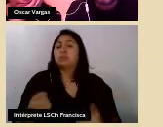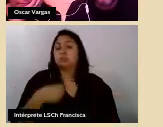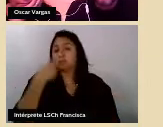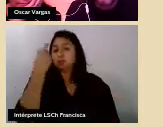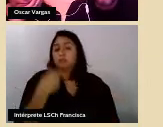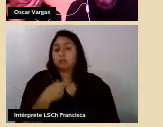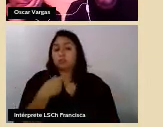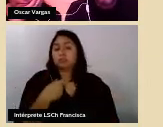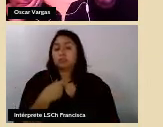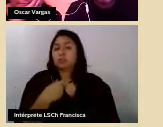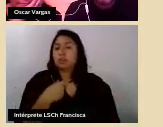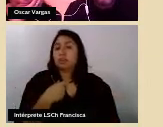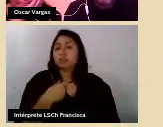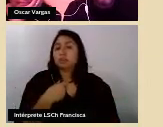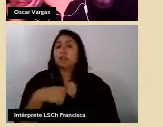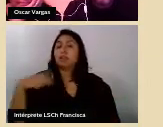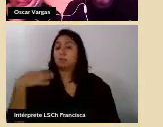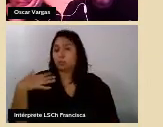esta muestra.